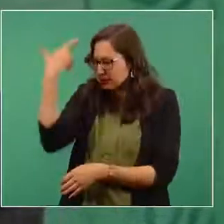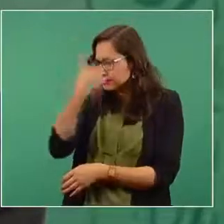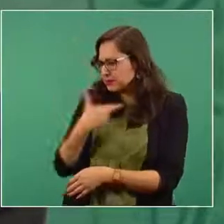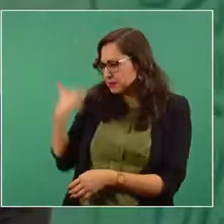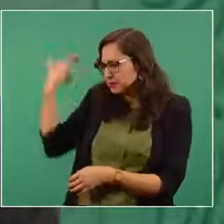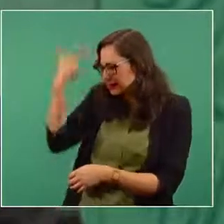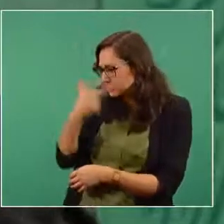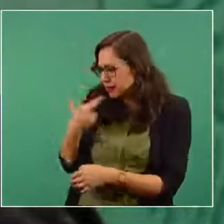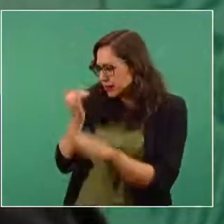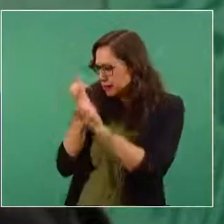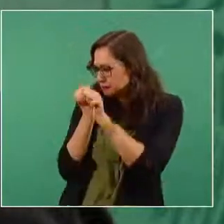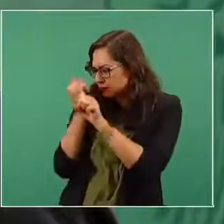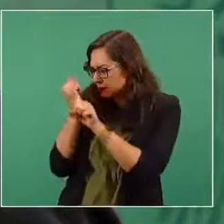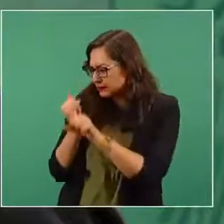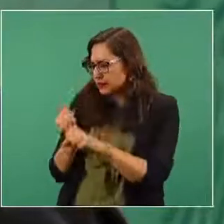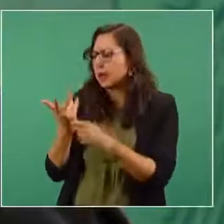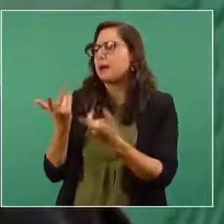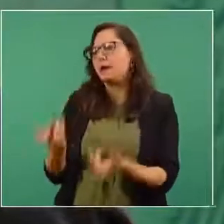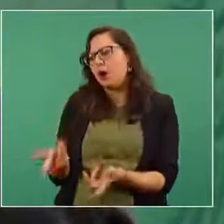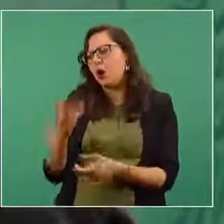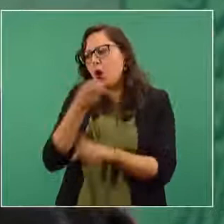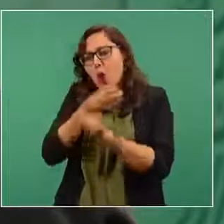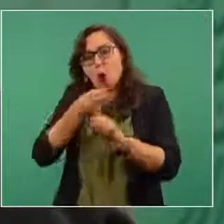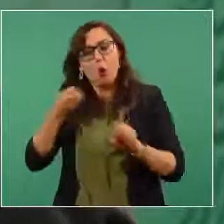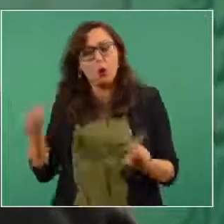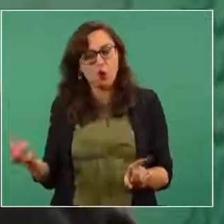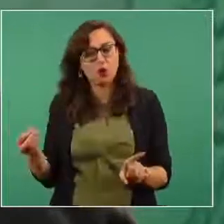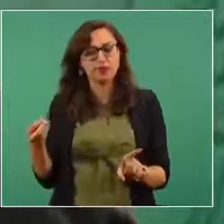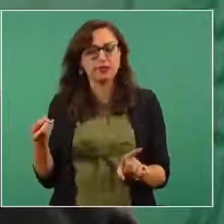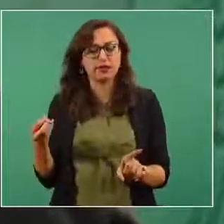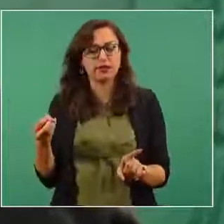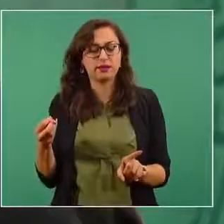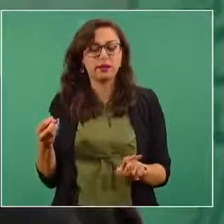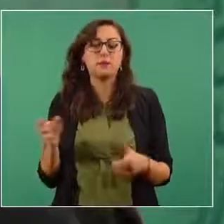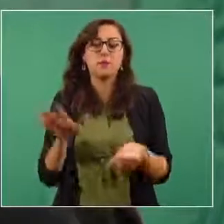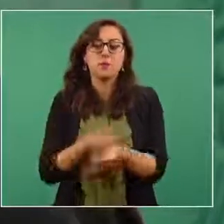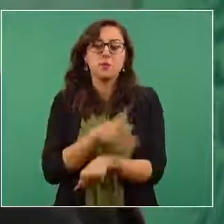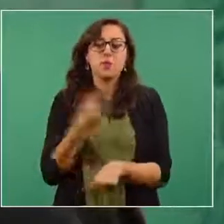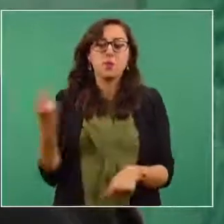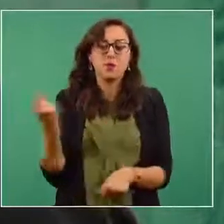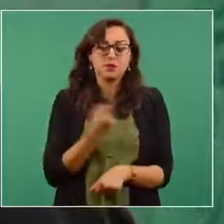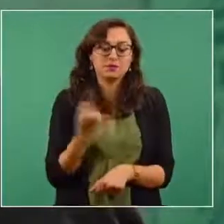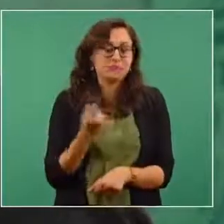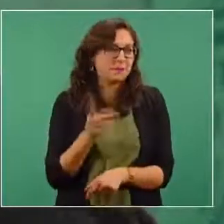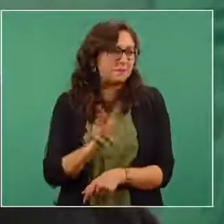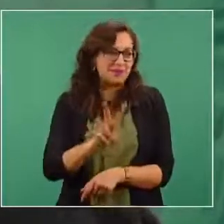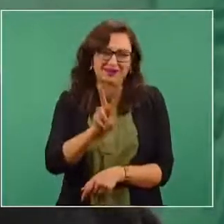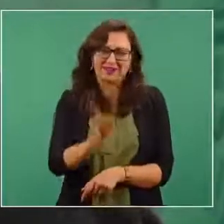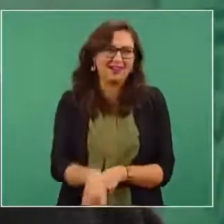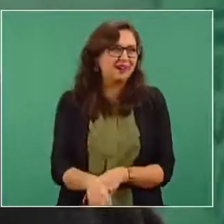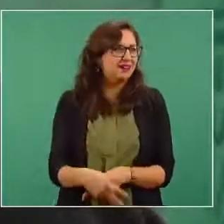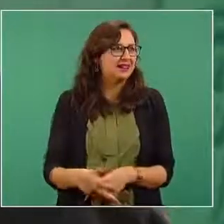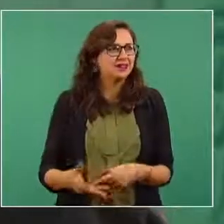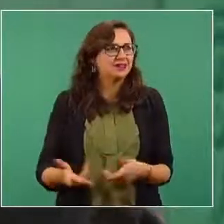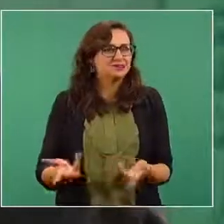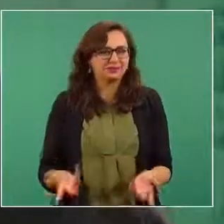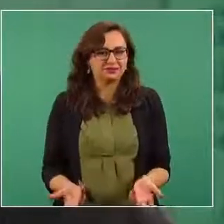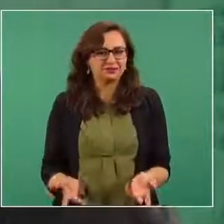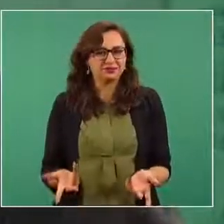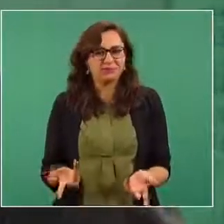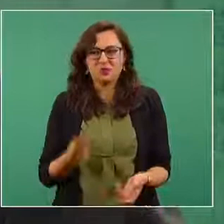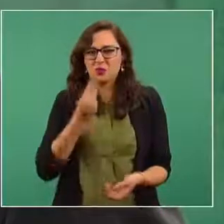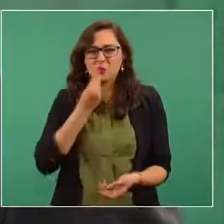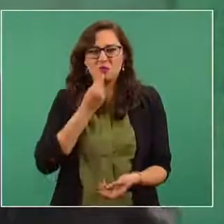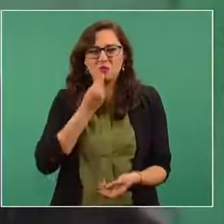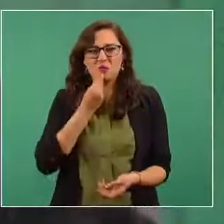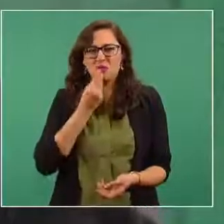sea ordenado, porque es muy doloroso que en el